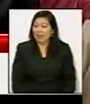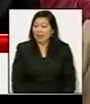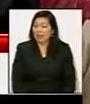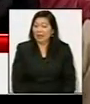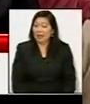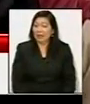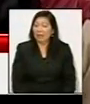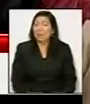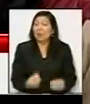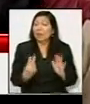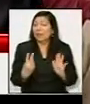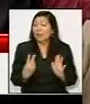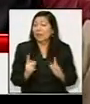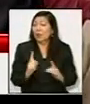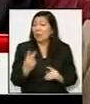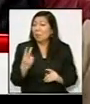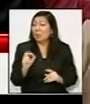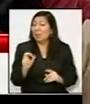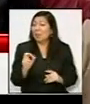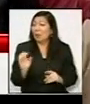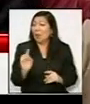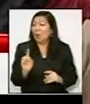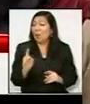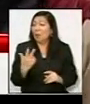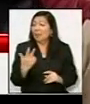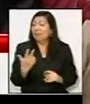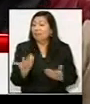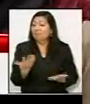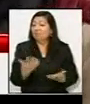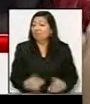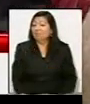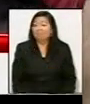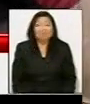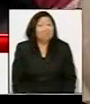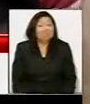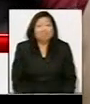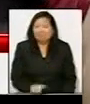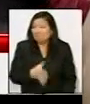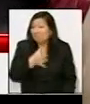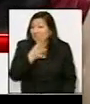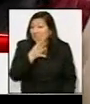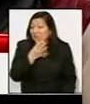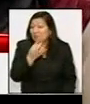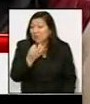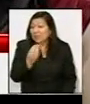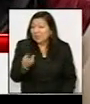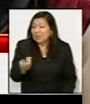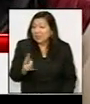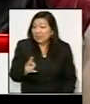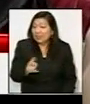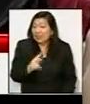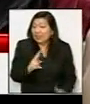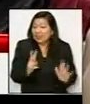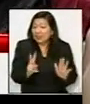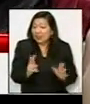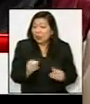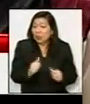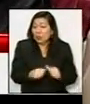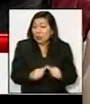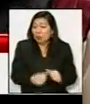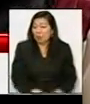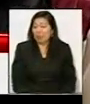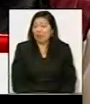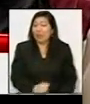porque 71 20 13 yo veo porque realmente se les está aumentando a 7 el número de